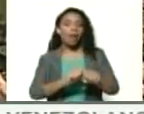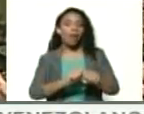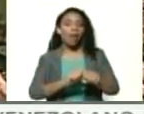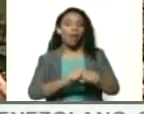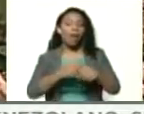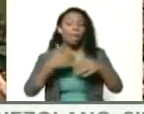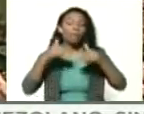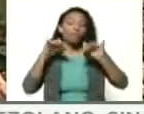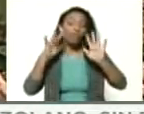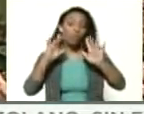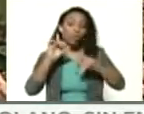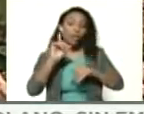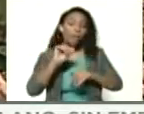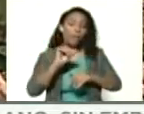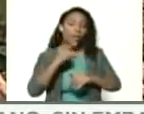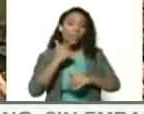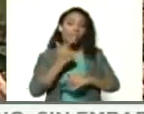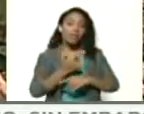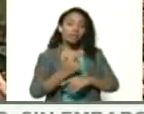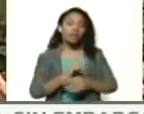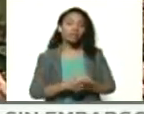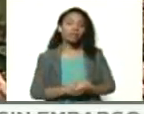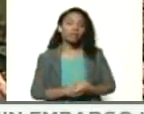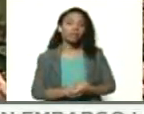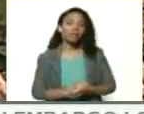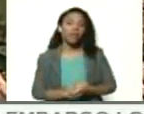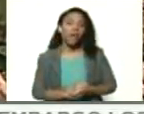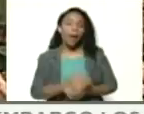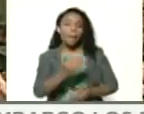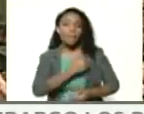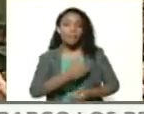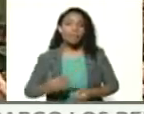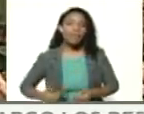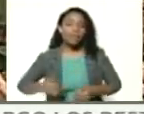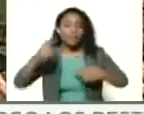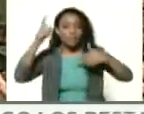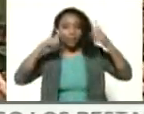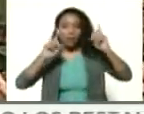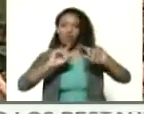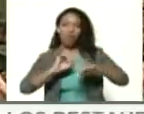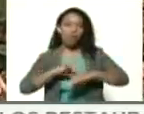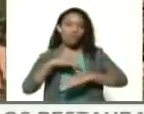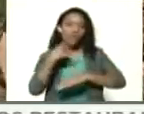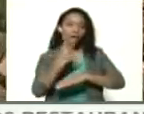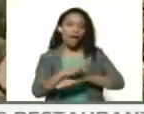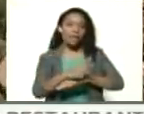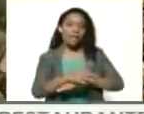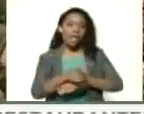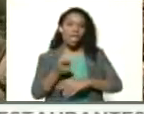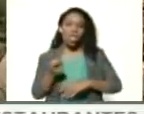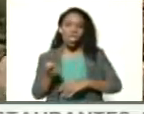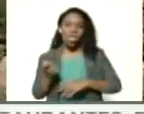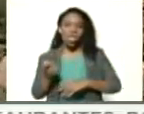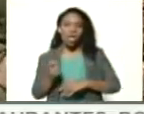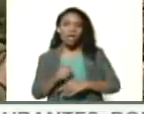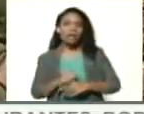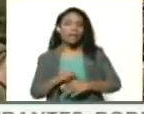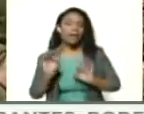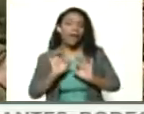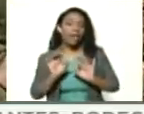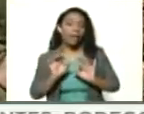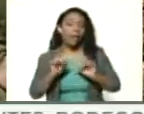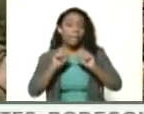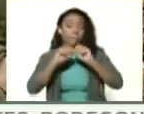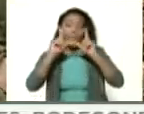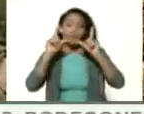por supuesto también tenemos que decir que el comandante Chávez, al no dejarse chantajear, se despertaron todos